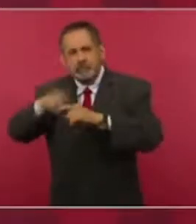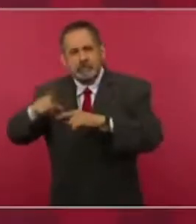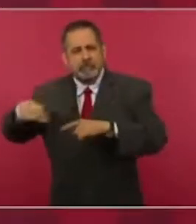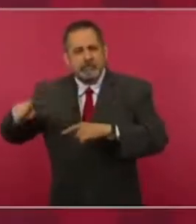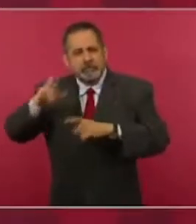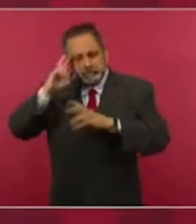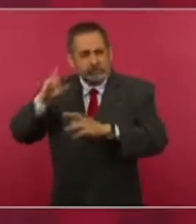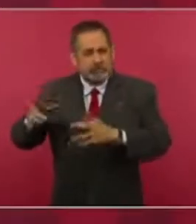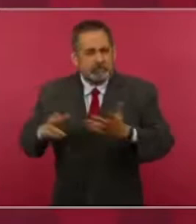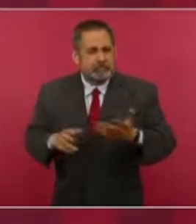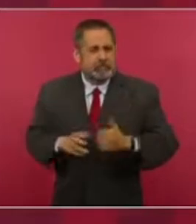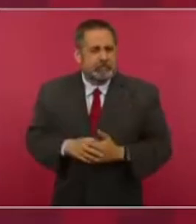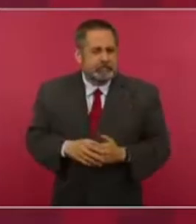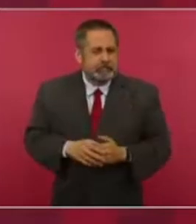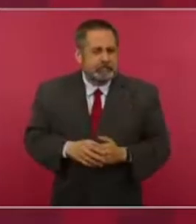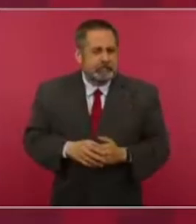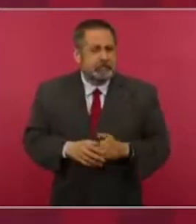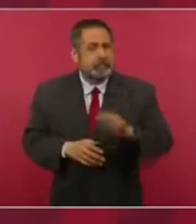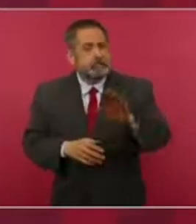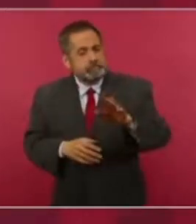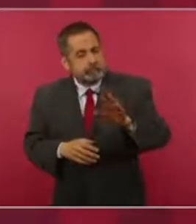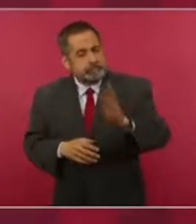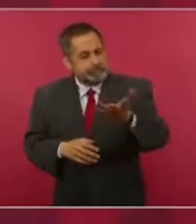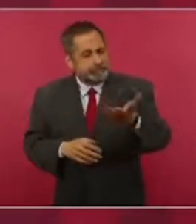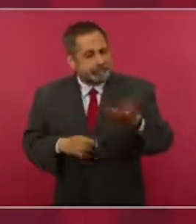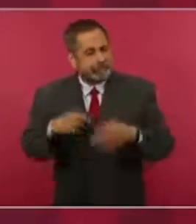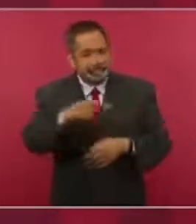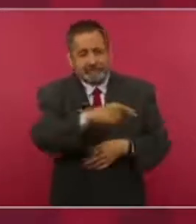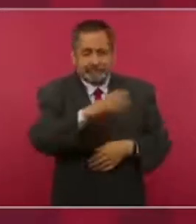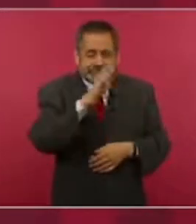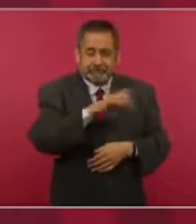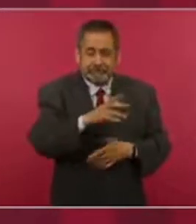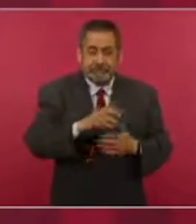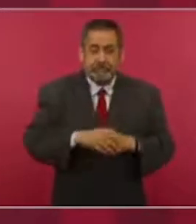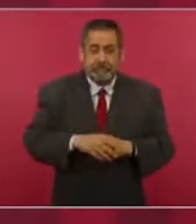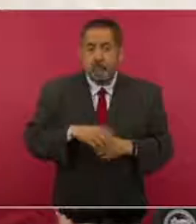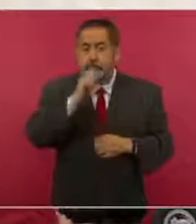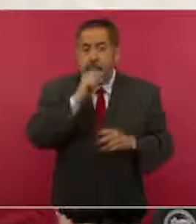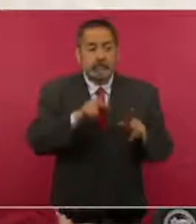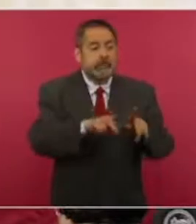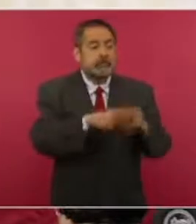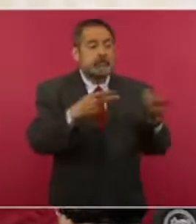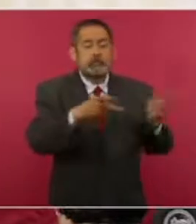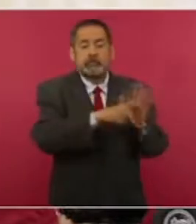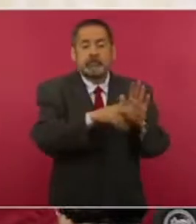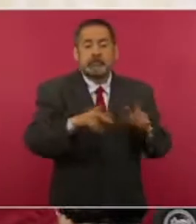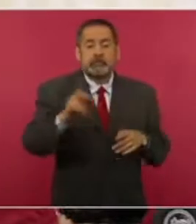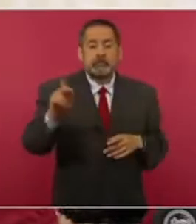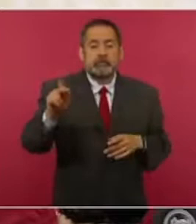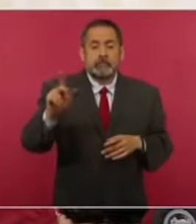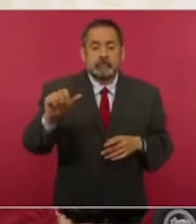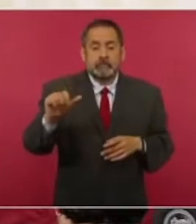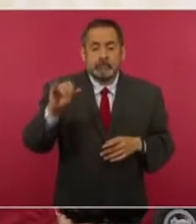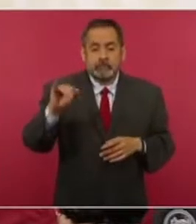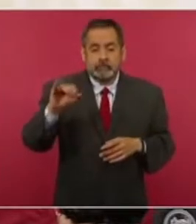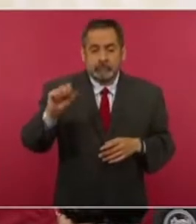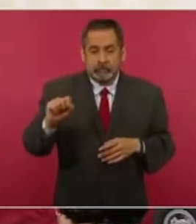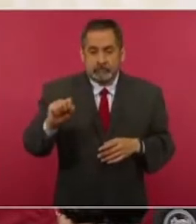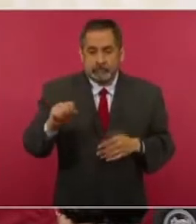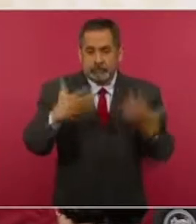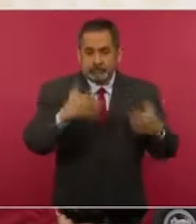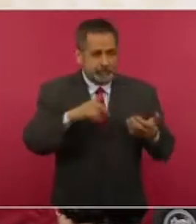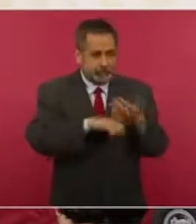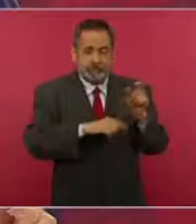Ya lo dirá el corrido. Pero bueno, no solo eso, los del periódico El País, la